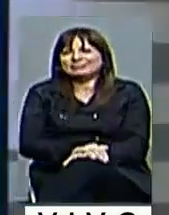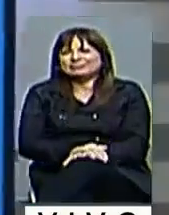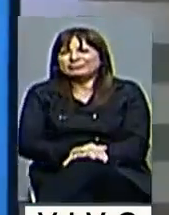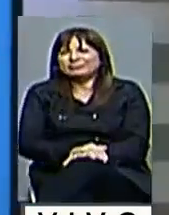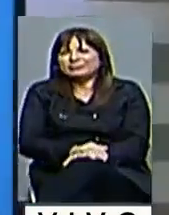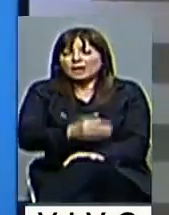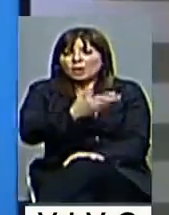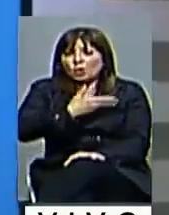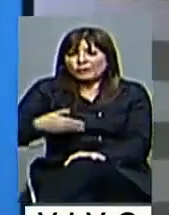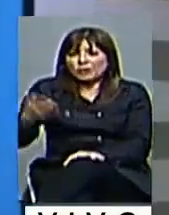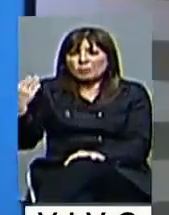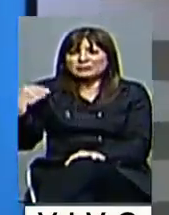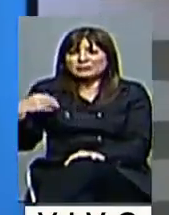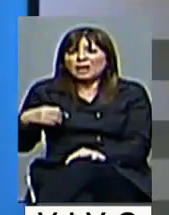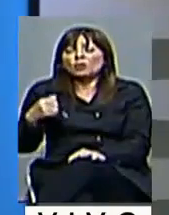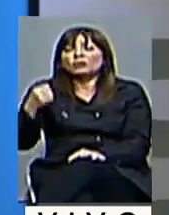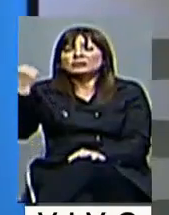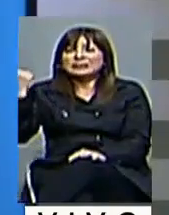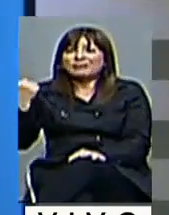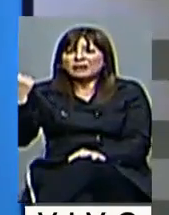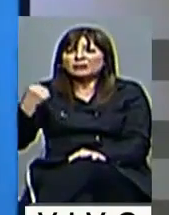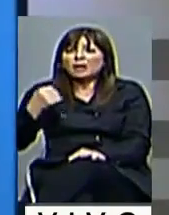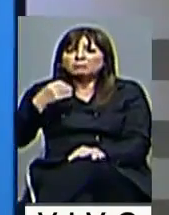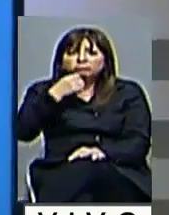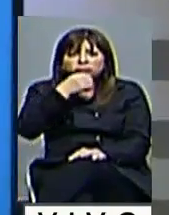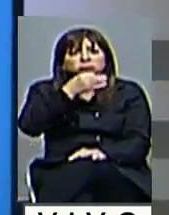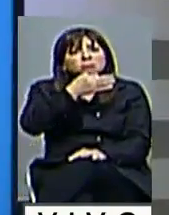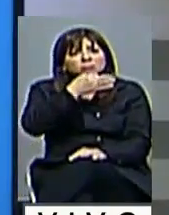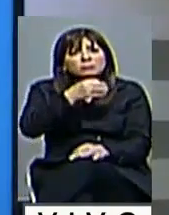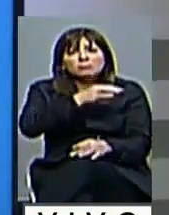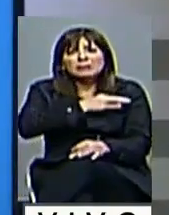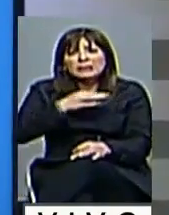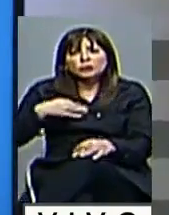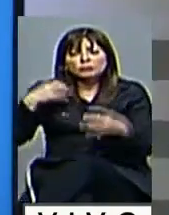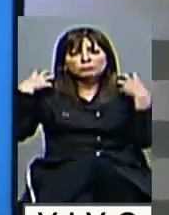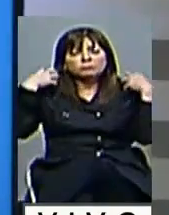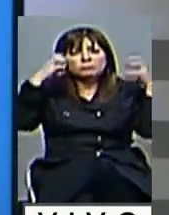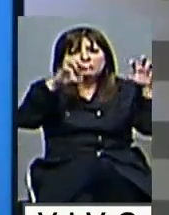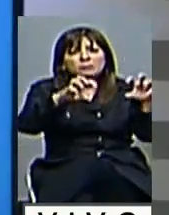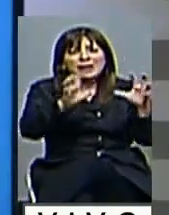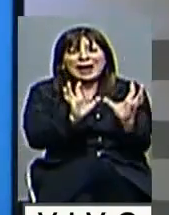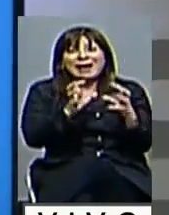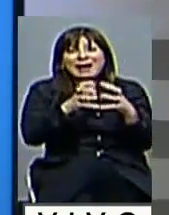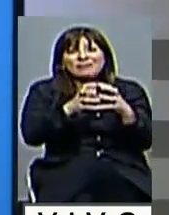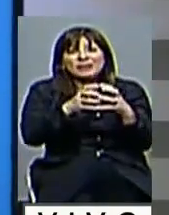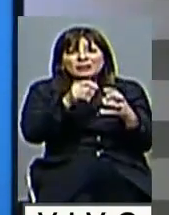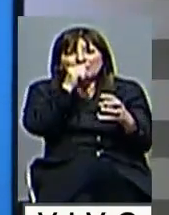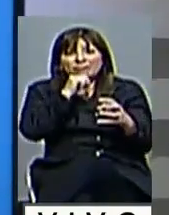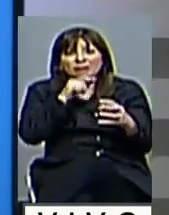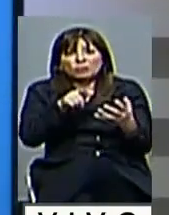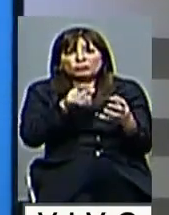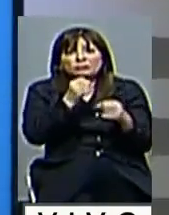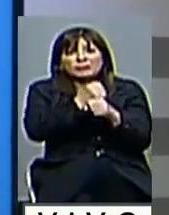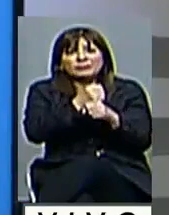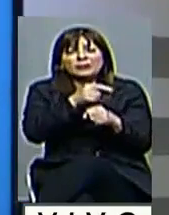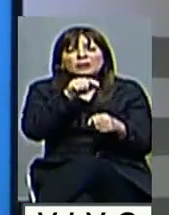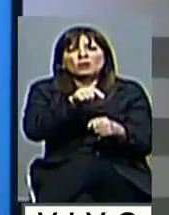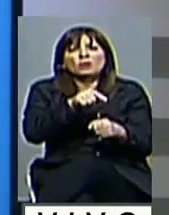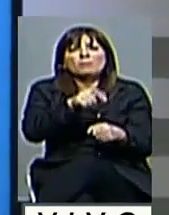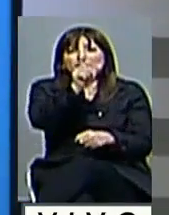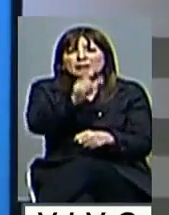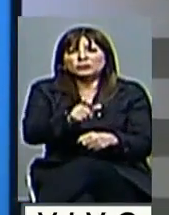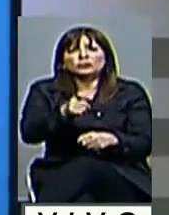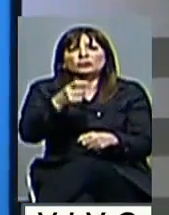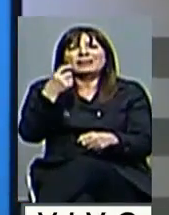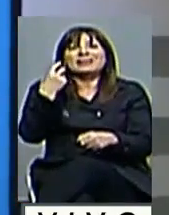pasado, Sebastián Piñera nominó ministros y su gabinete y muchos de puestos de confianza a gente, valga la redundancia, de